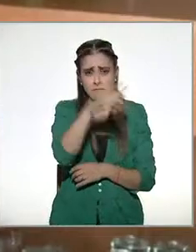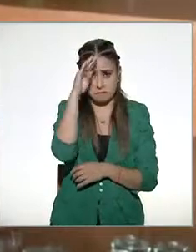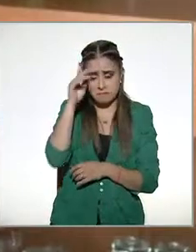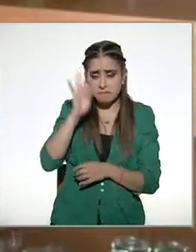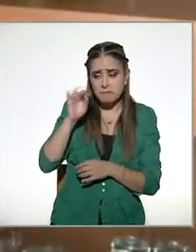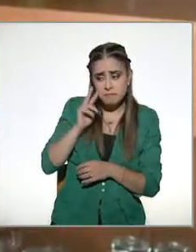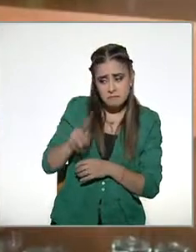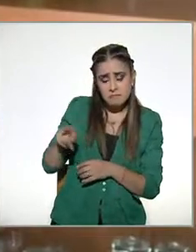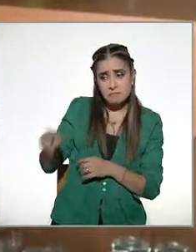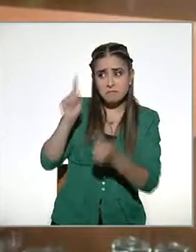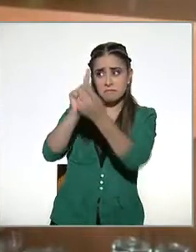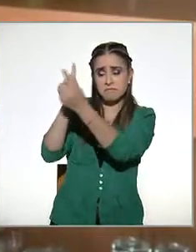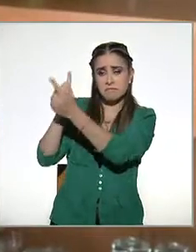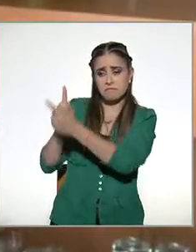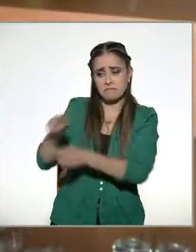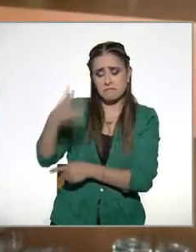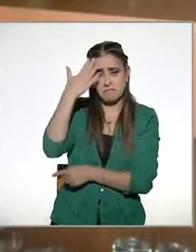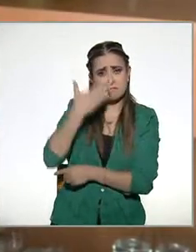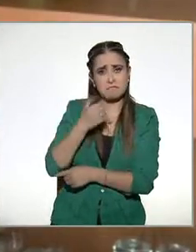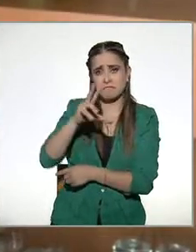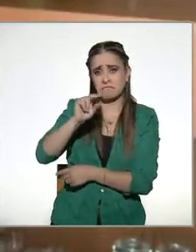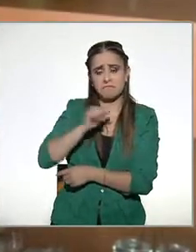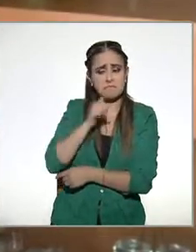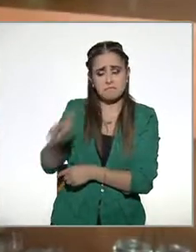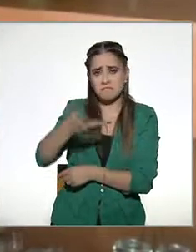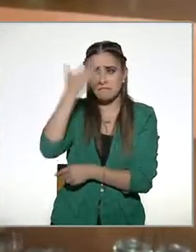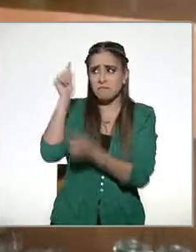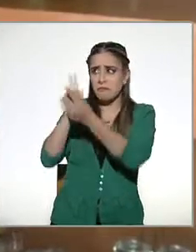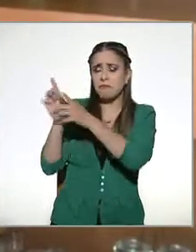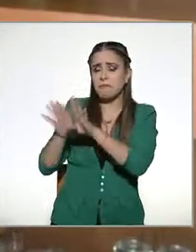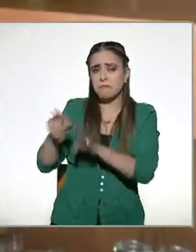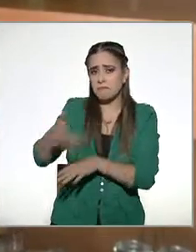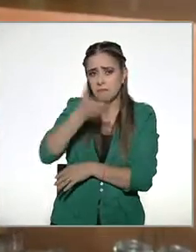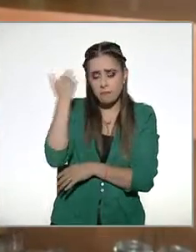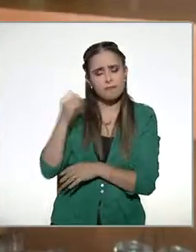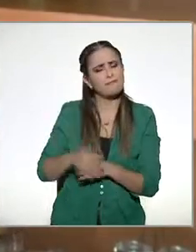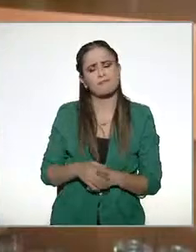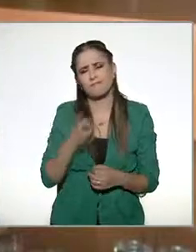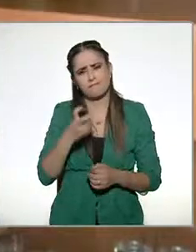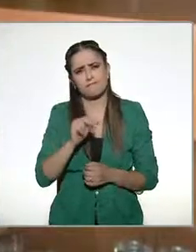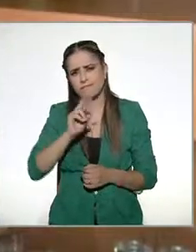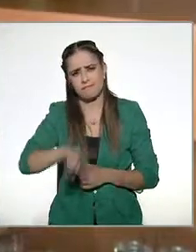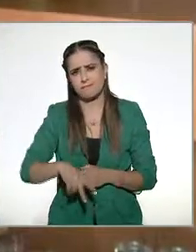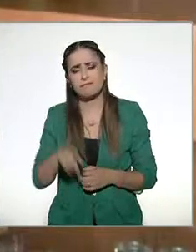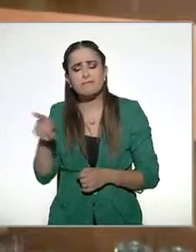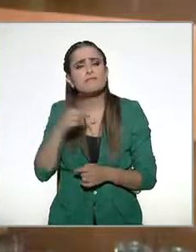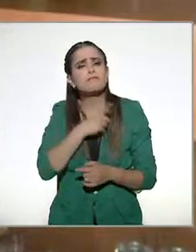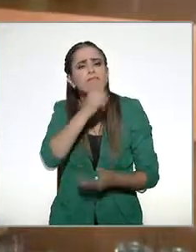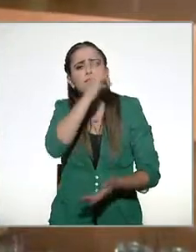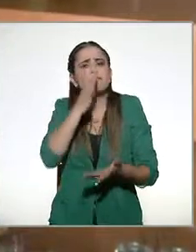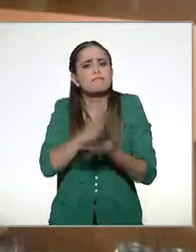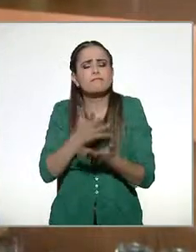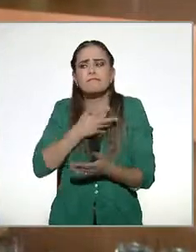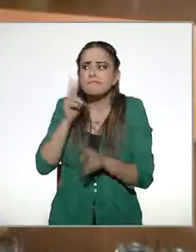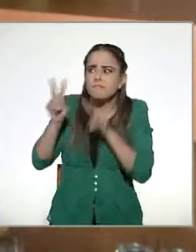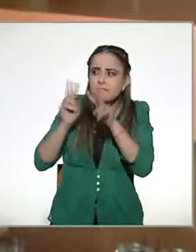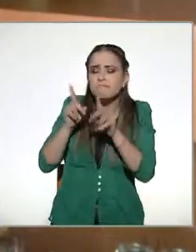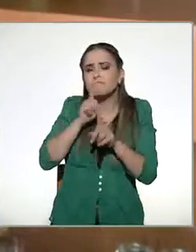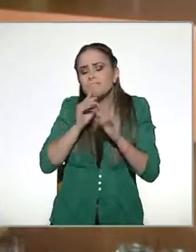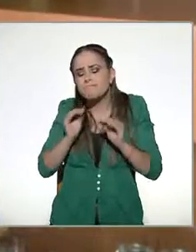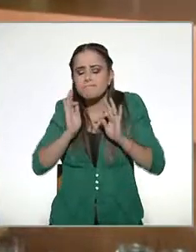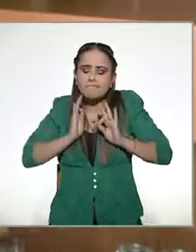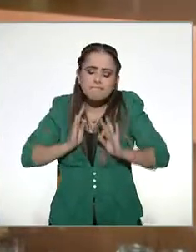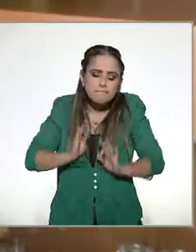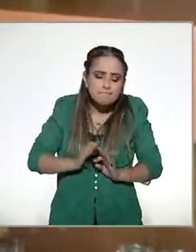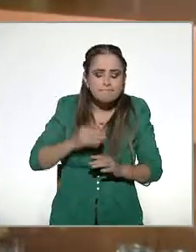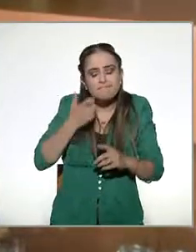habilidades sociales pero no es así simplemente prefieren un entorno donde no abunden los estímulos y se nutren de energía de los momentos de calma